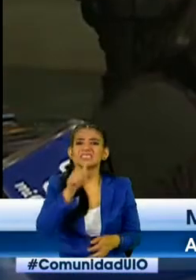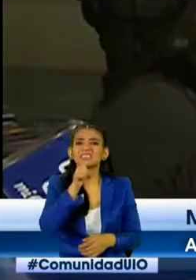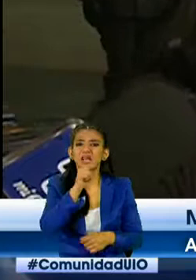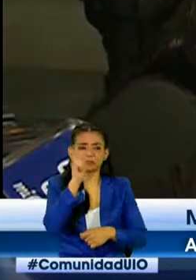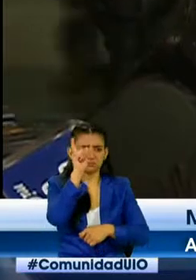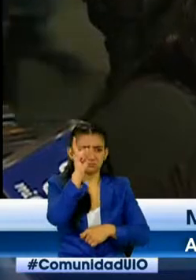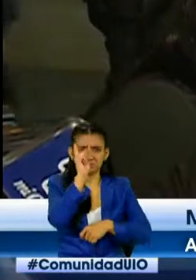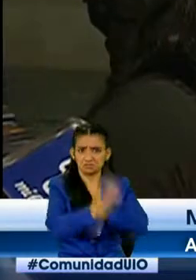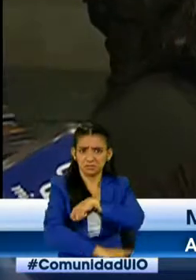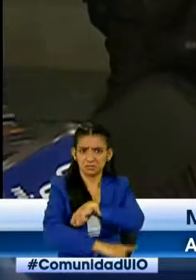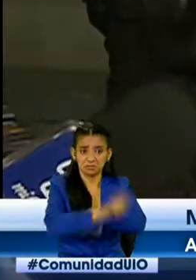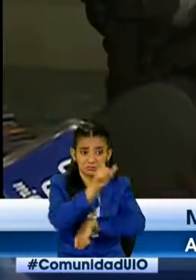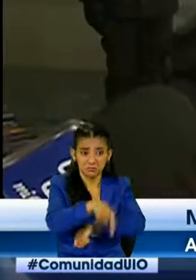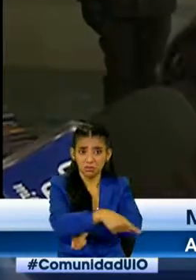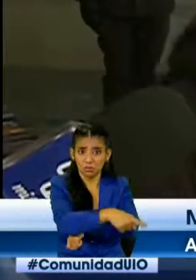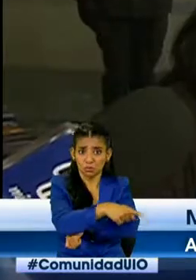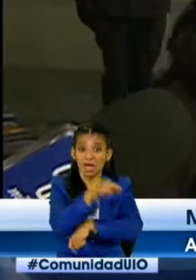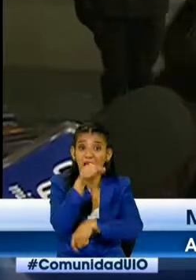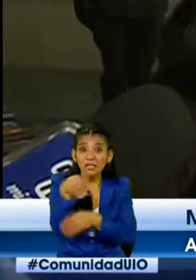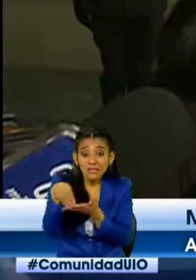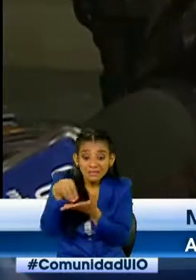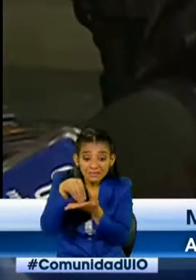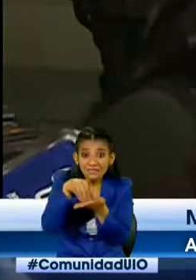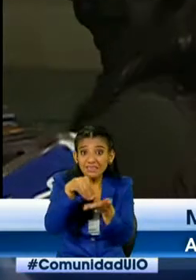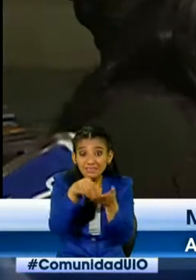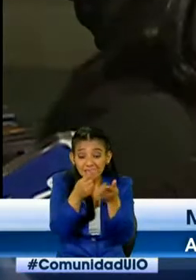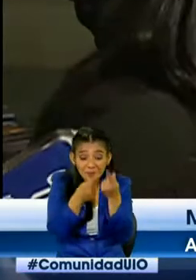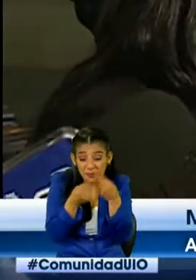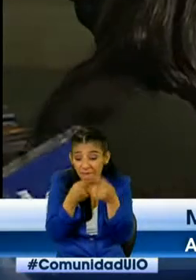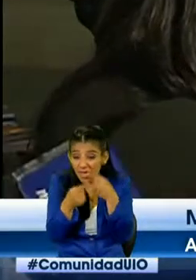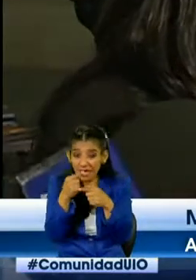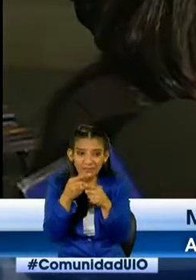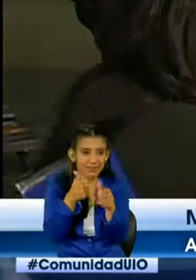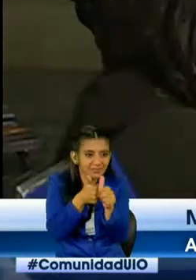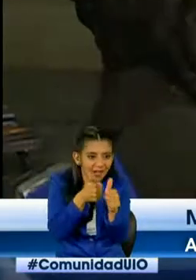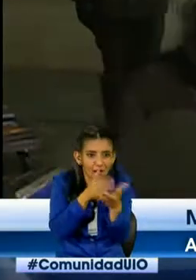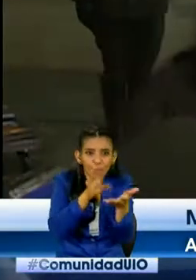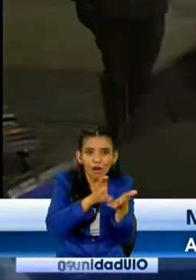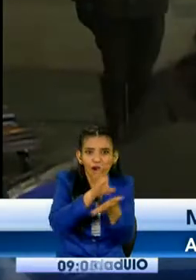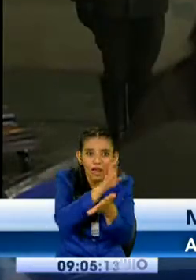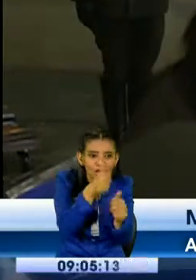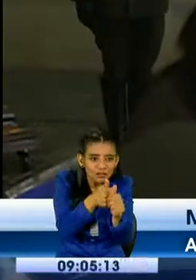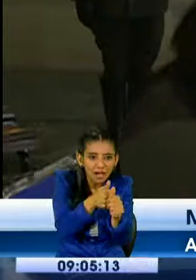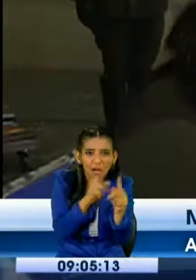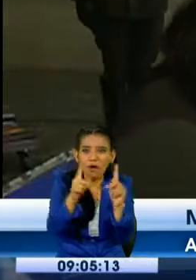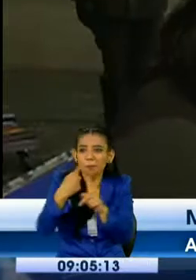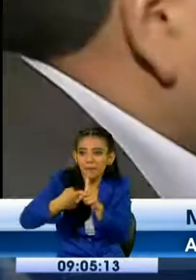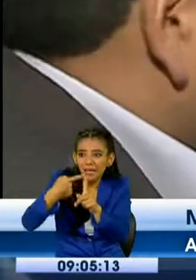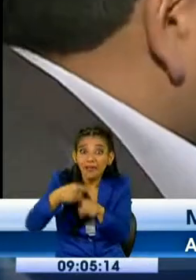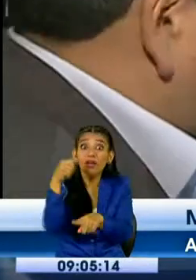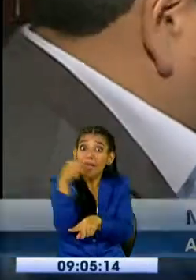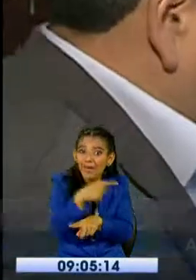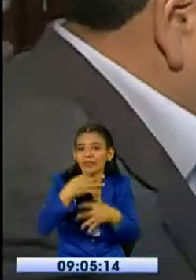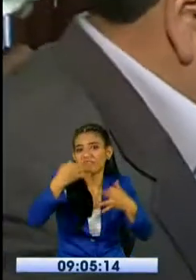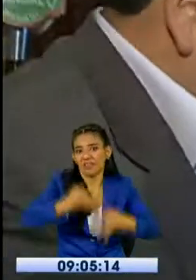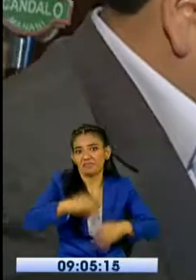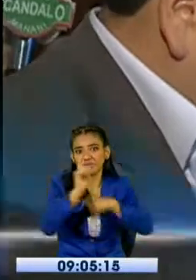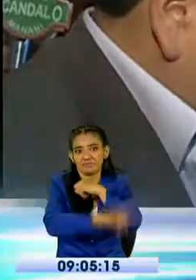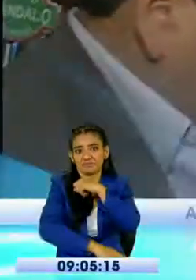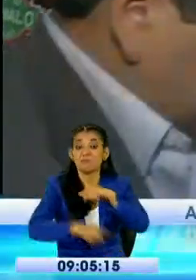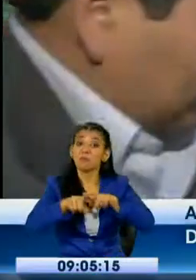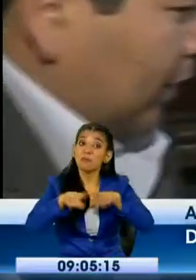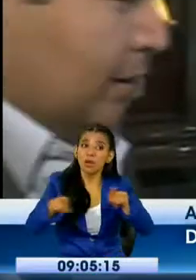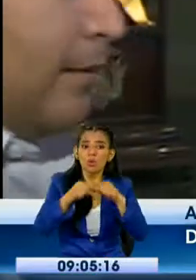que al menudeo llegan a la esquina del colegio, se encuentran en los mercados. Cosa que es rechazada por